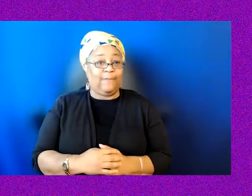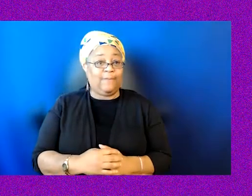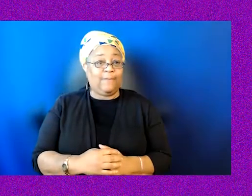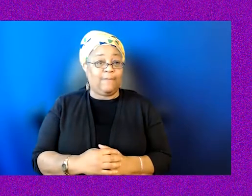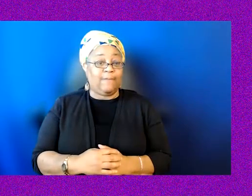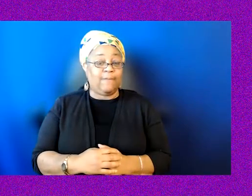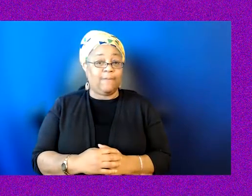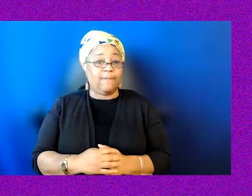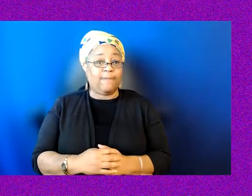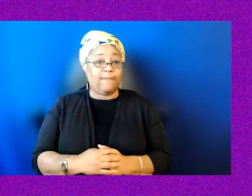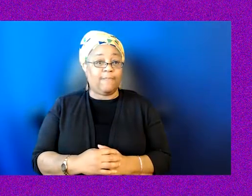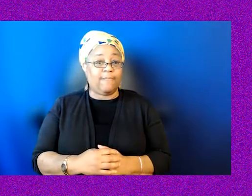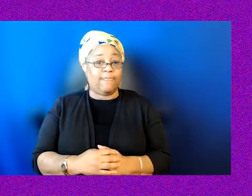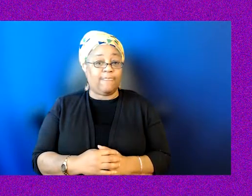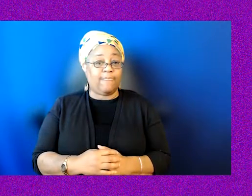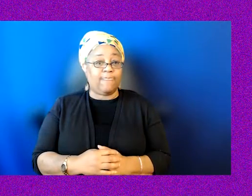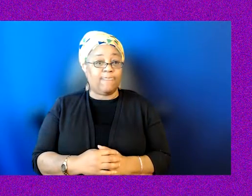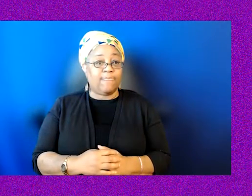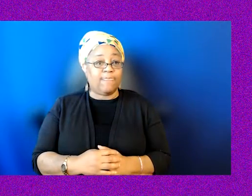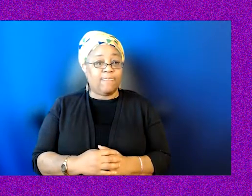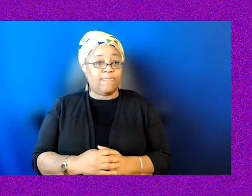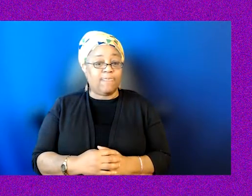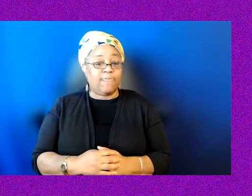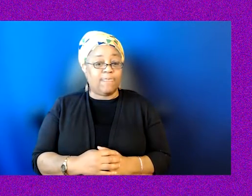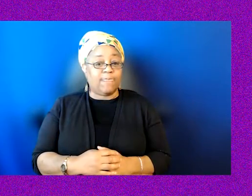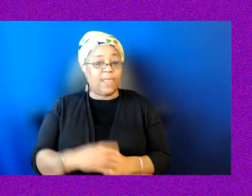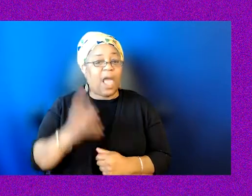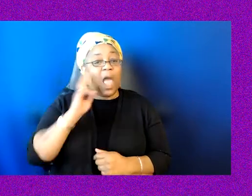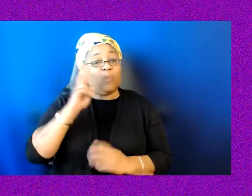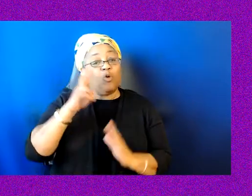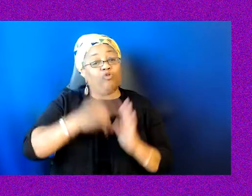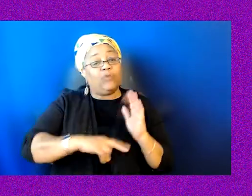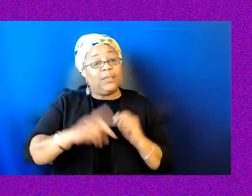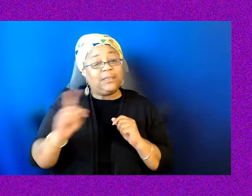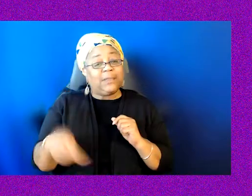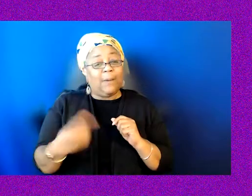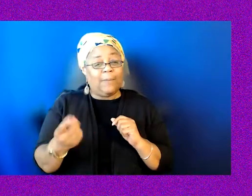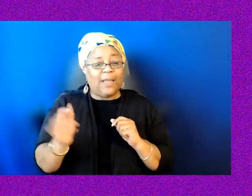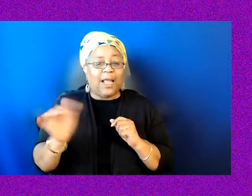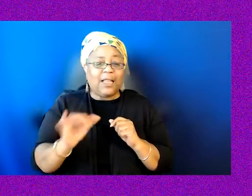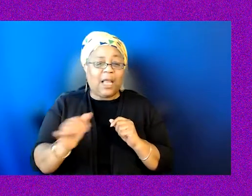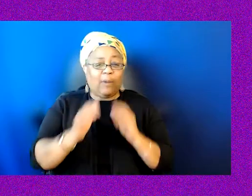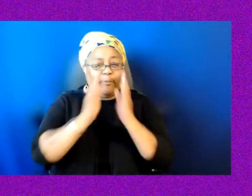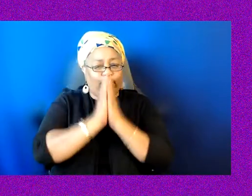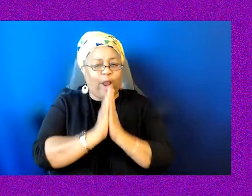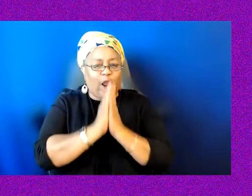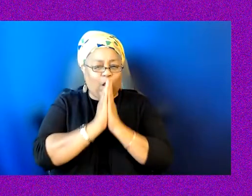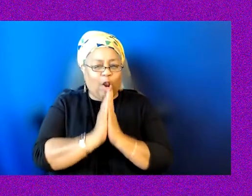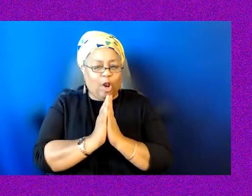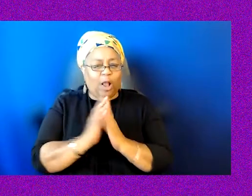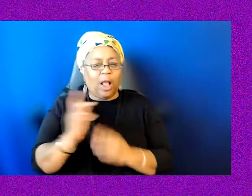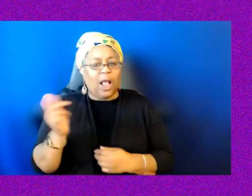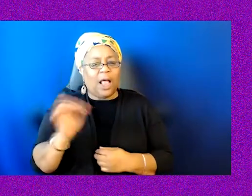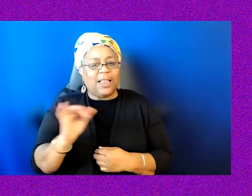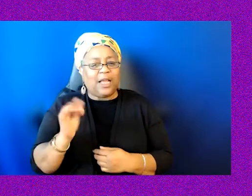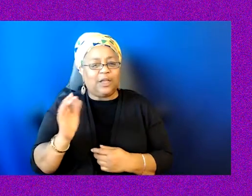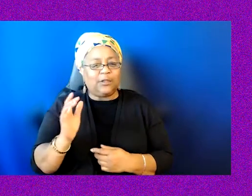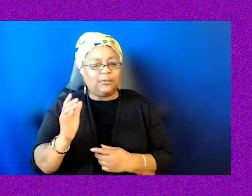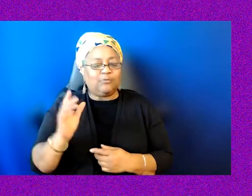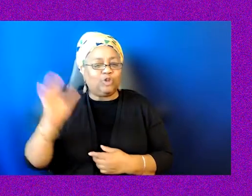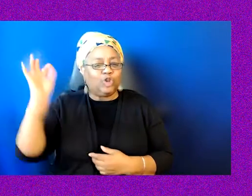comprometimos cada día. Y ahora voy a leer algo que es un poco parecido a